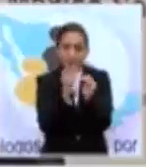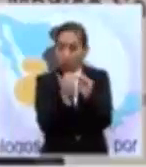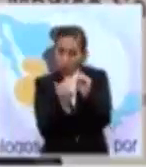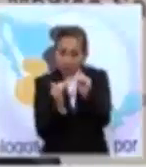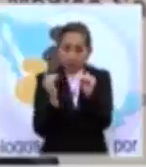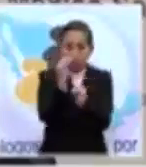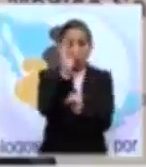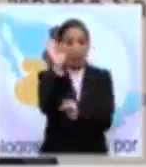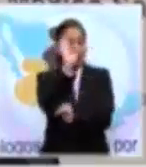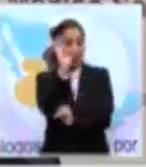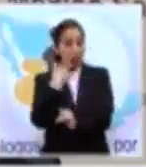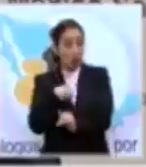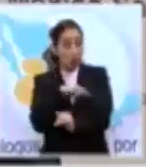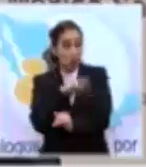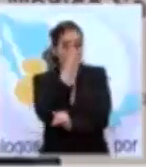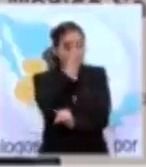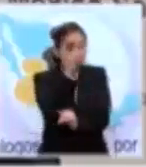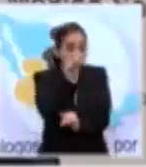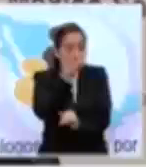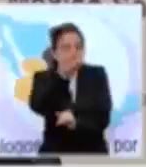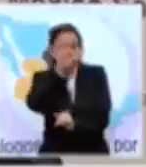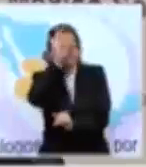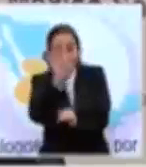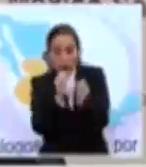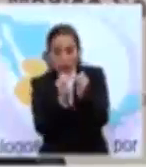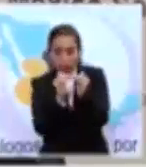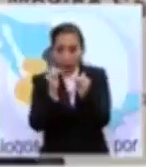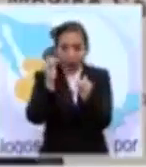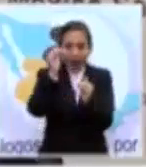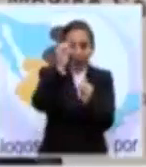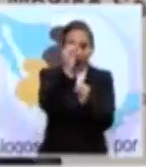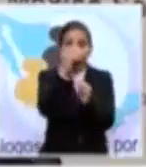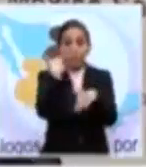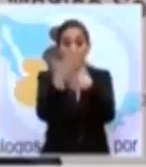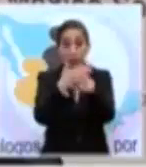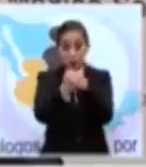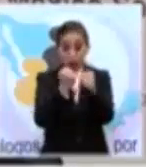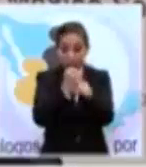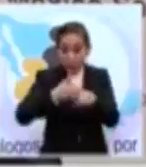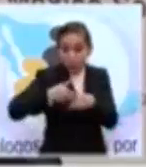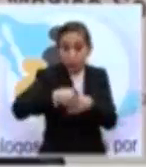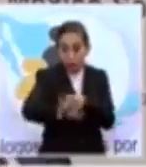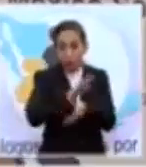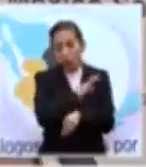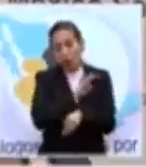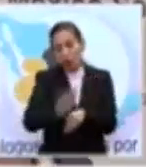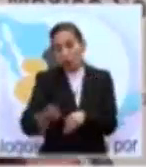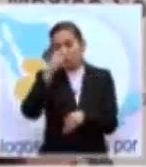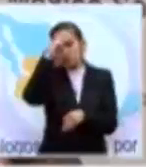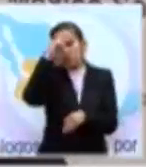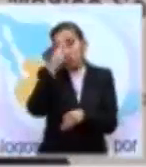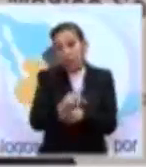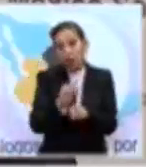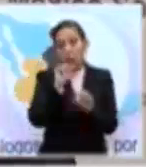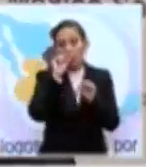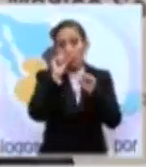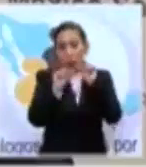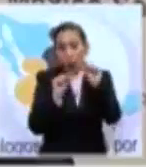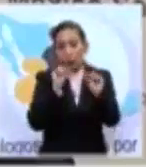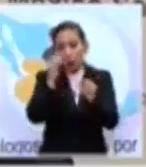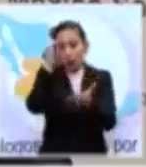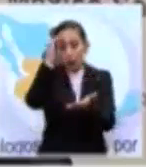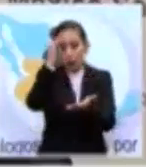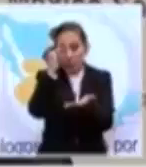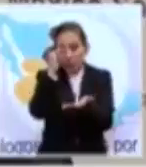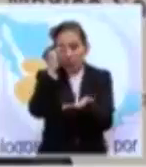logramos crecer al 3.5 o al 4.5 en los próximos años, podemos ir reduciendo esa